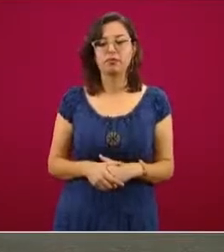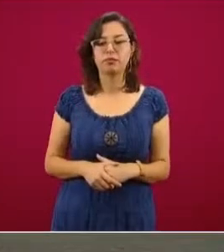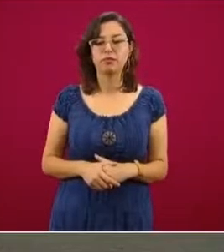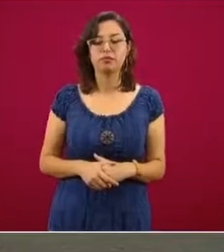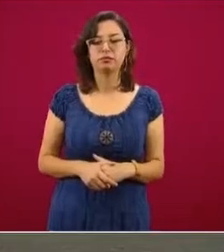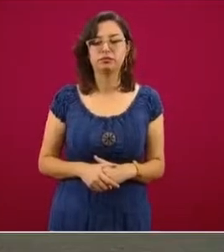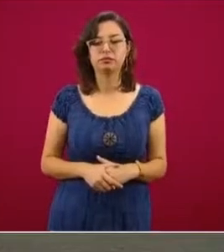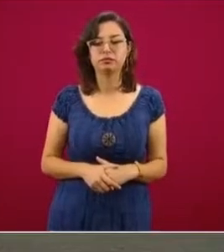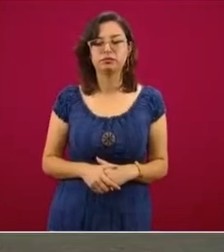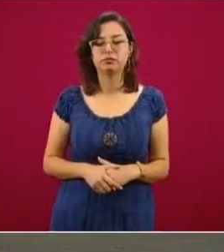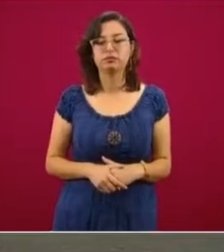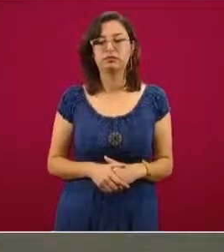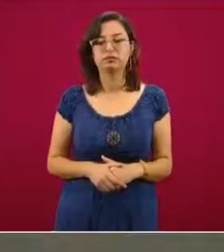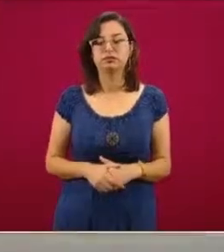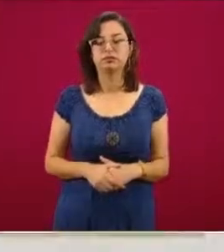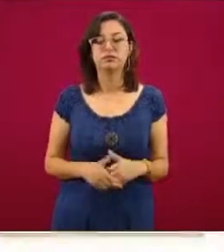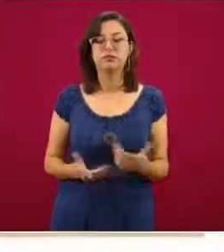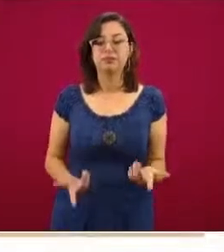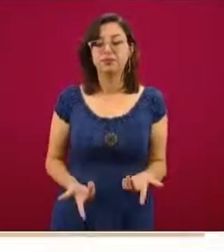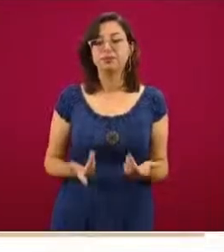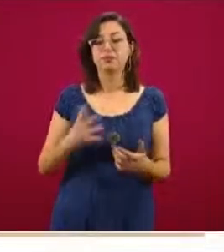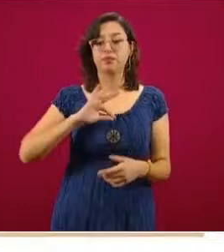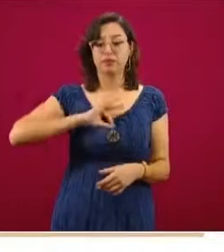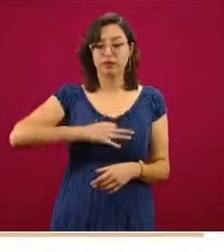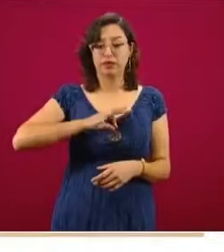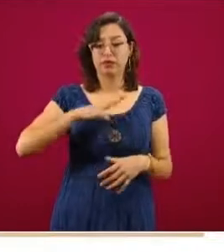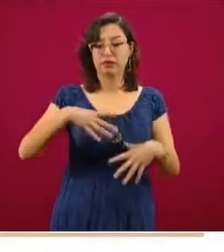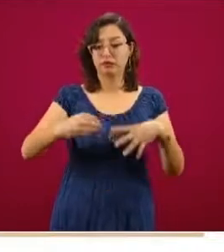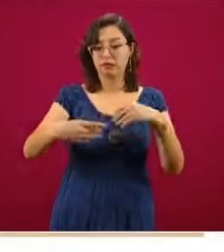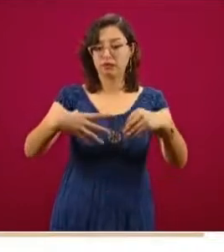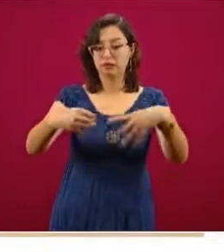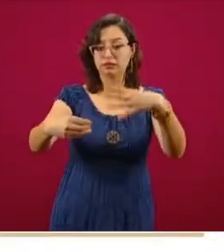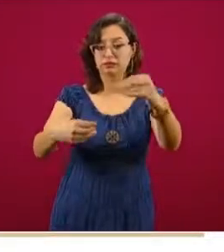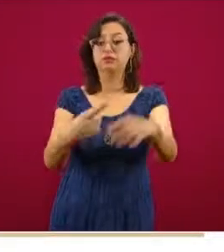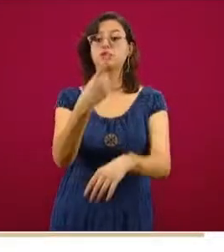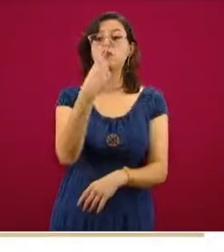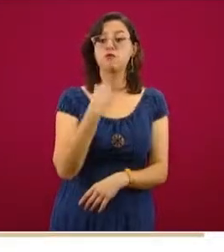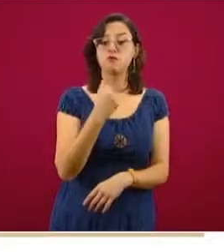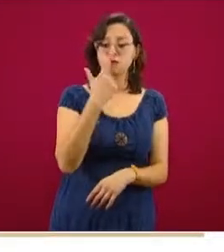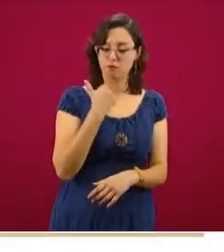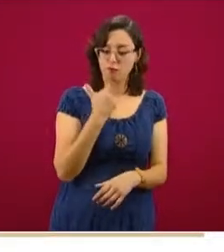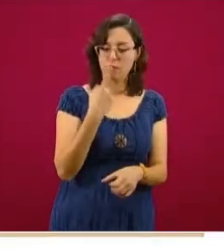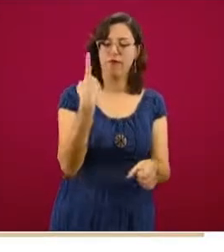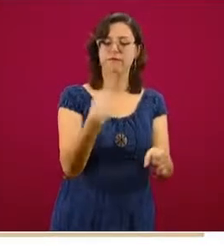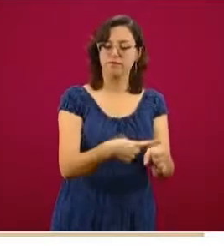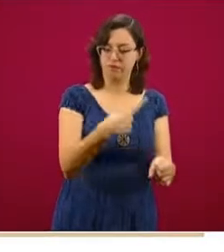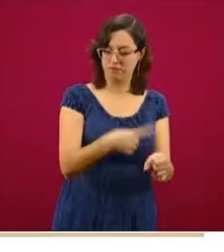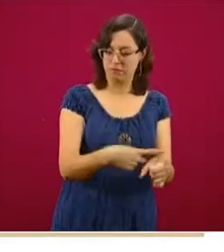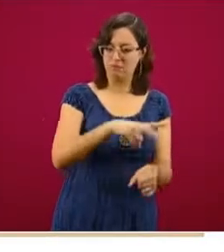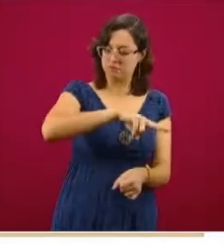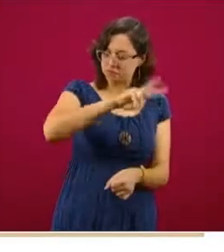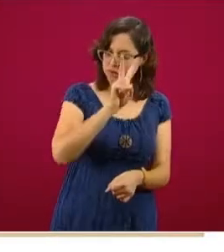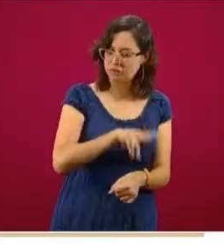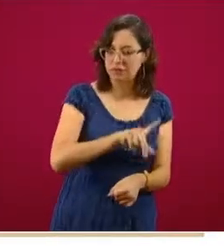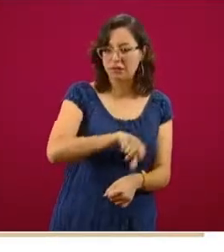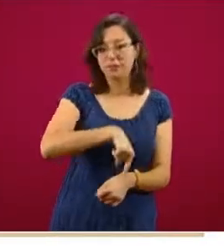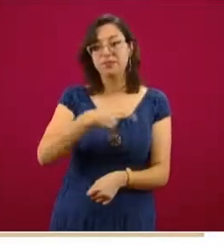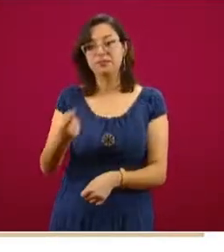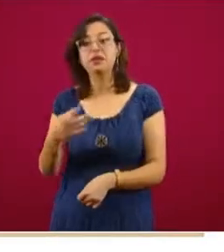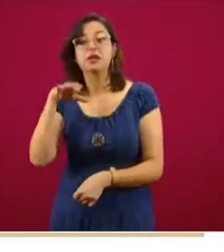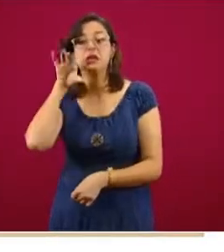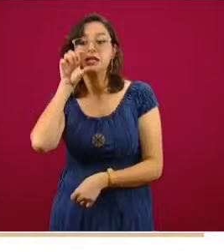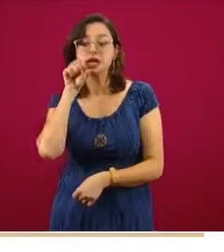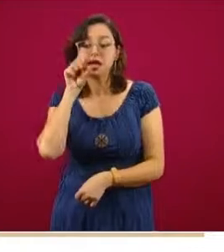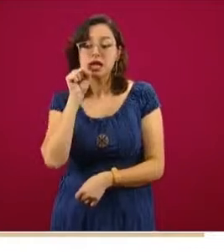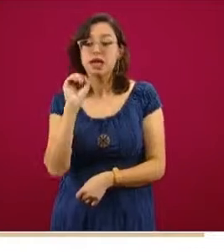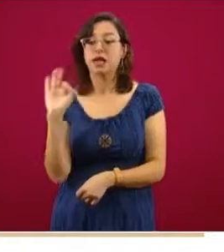nuestra curva epidémica, recordando solamente en rojo los casos confirmados, en naranja claro los casos que aún